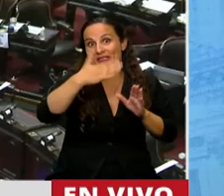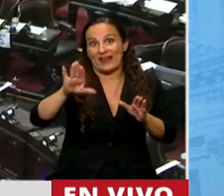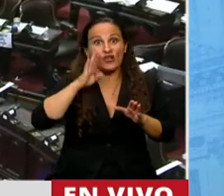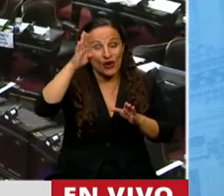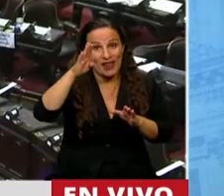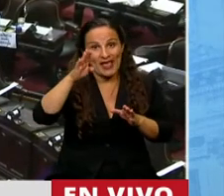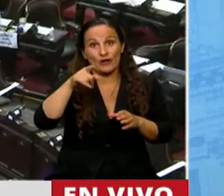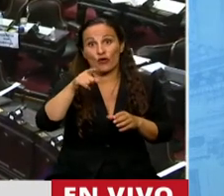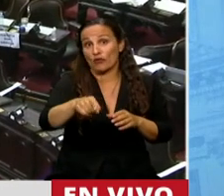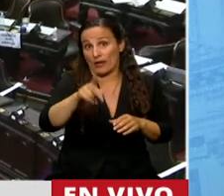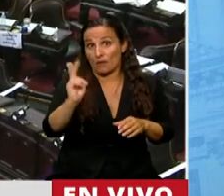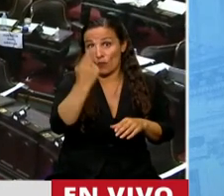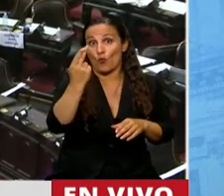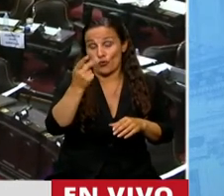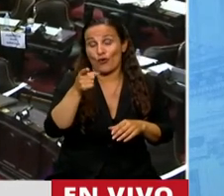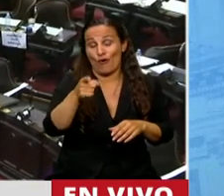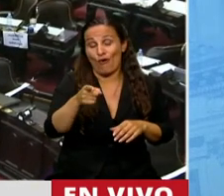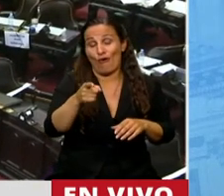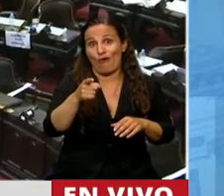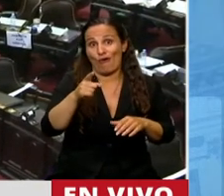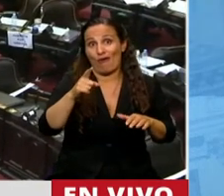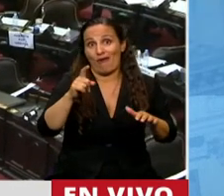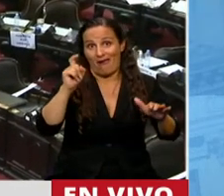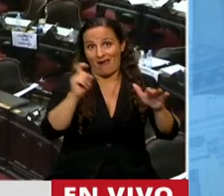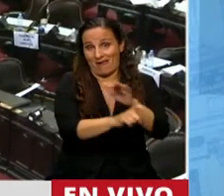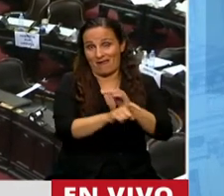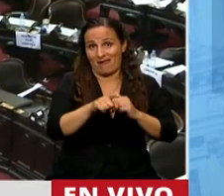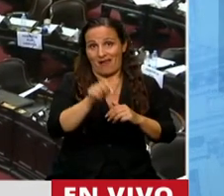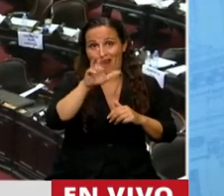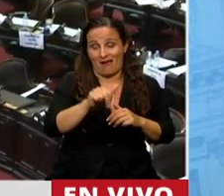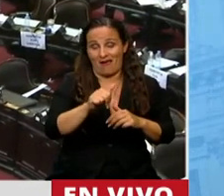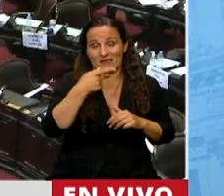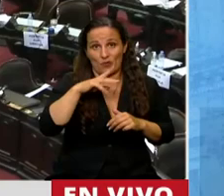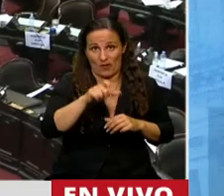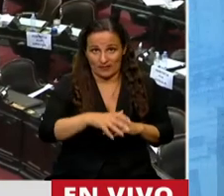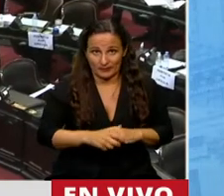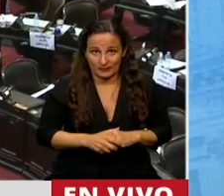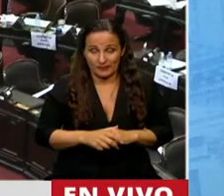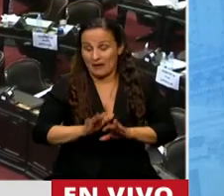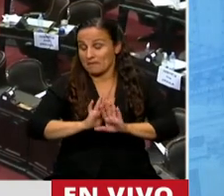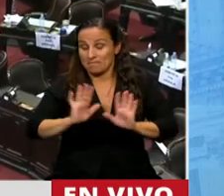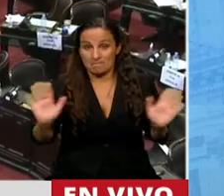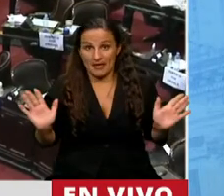uno de los que perdió la vida en esa situación y en esa ocasión. Nada más,